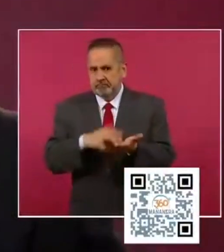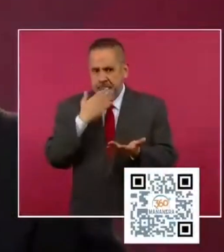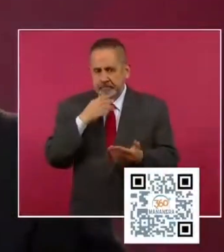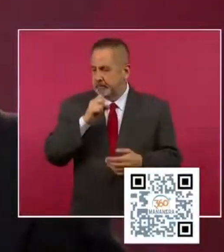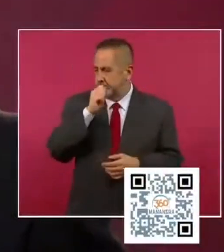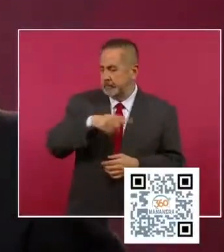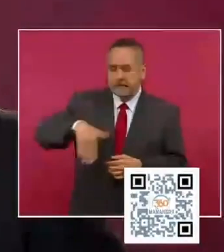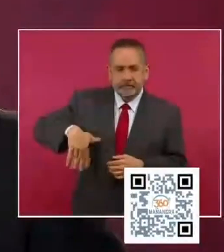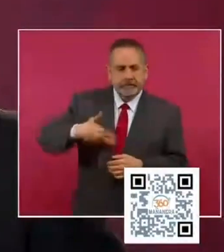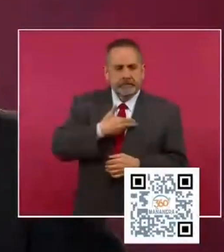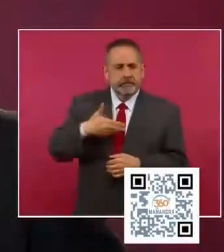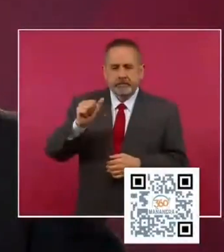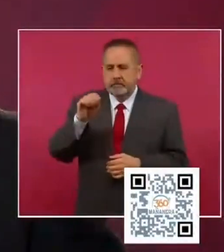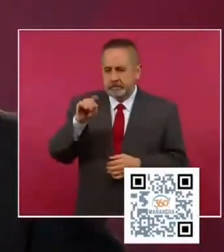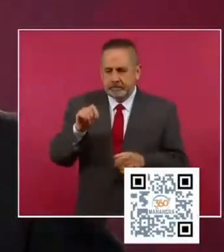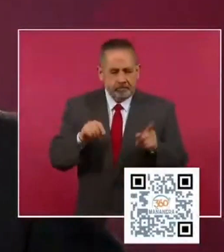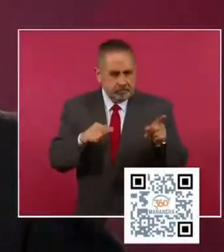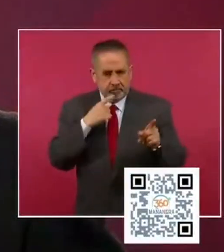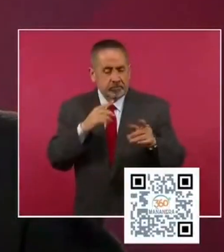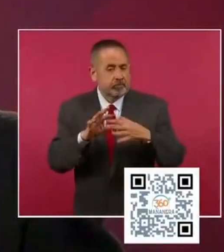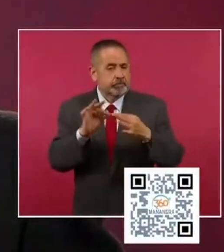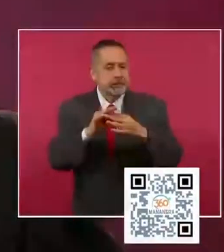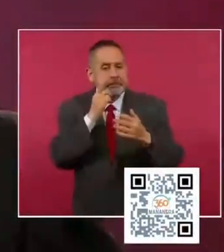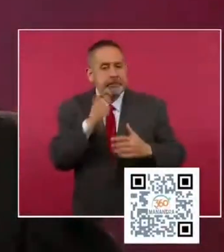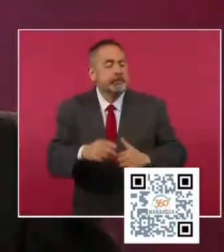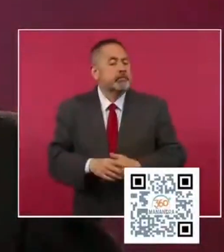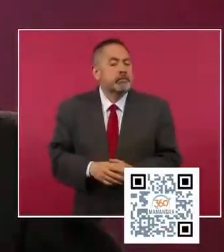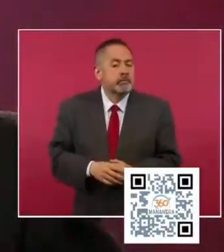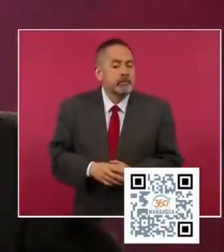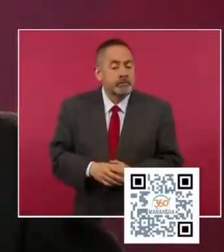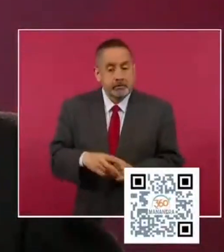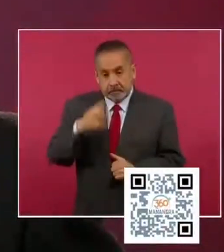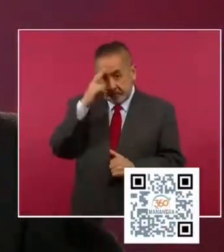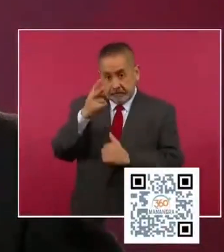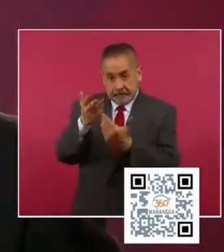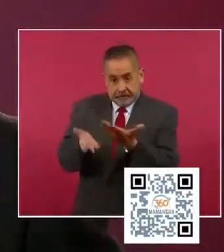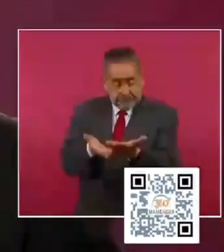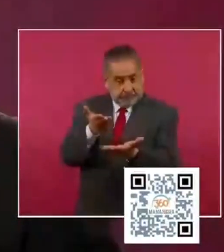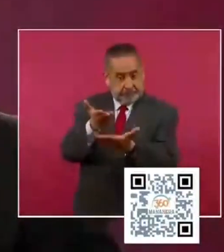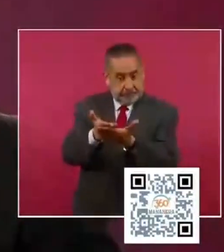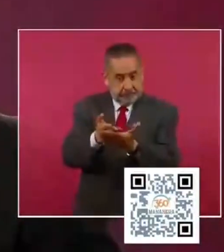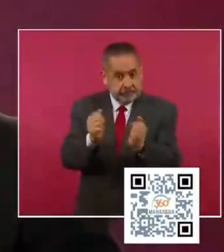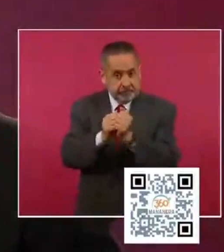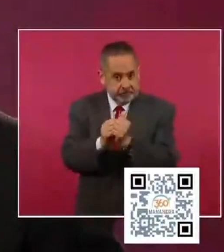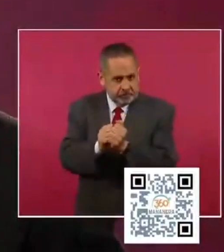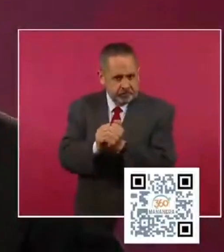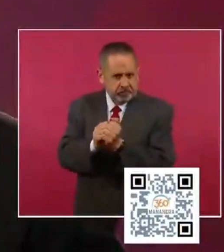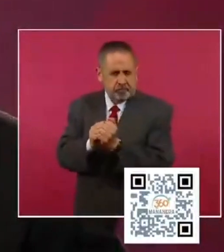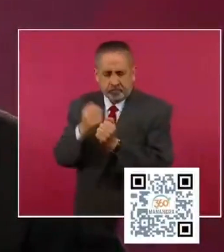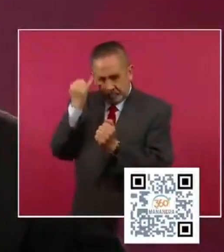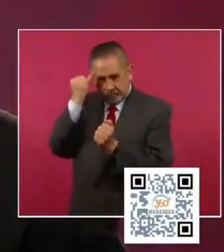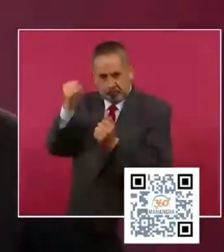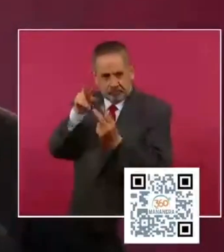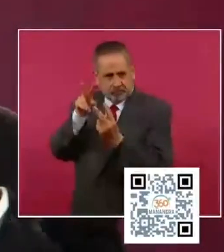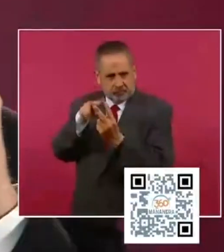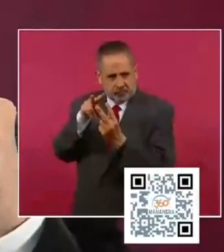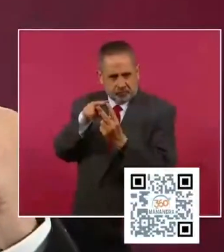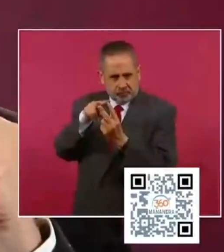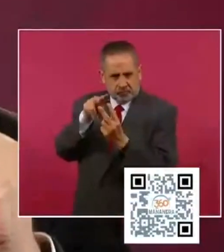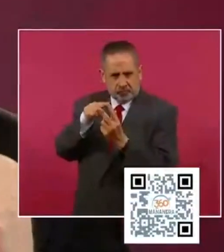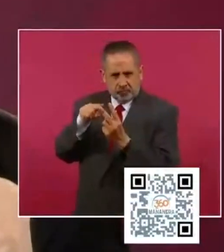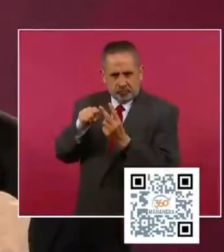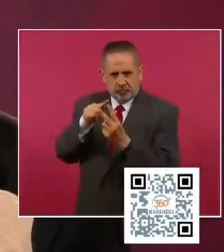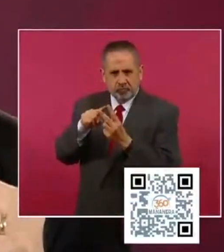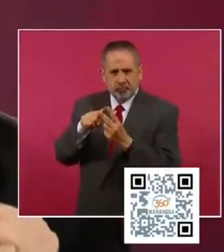ya explicó el señor presidente López Obrador que es la propuesta que México está haciendo consta de dos elementos sustantivos